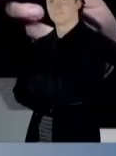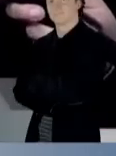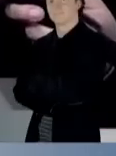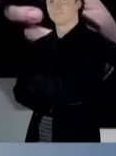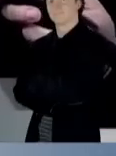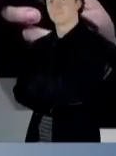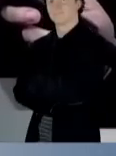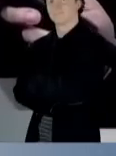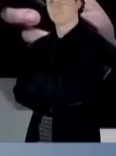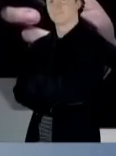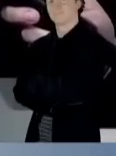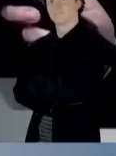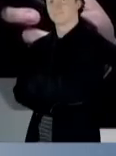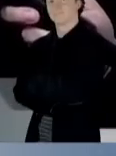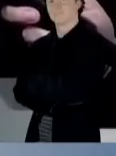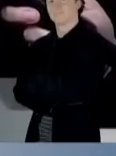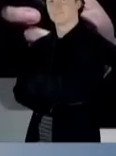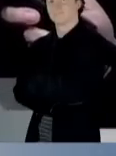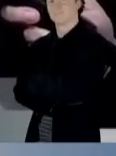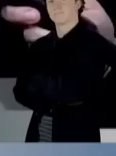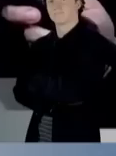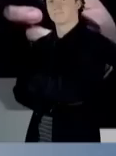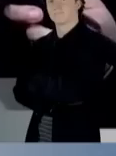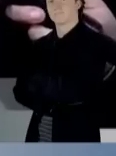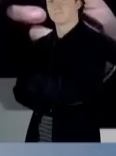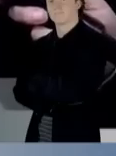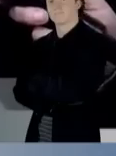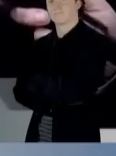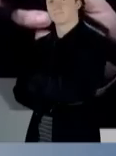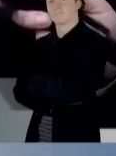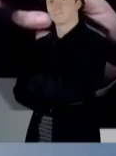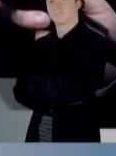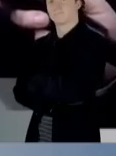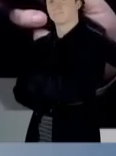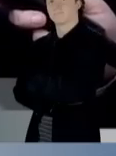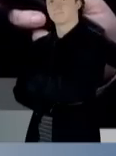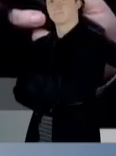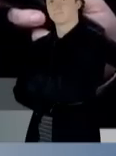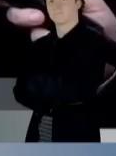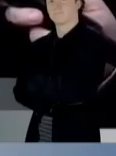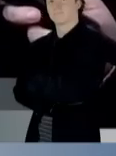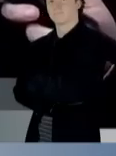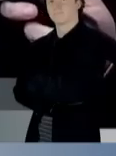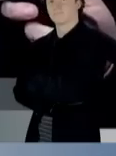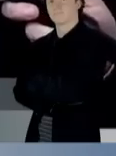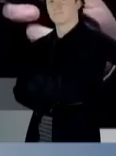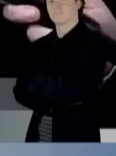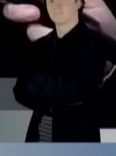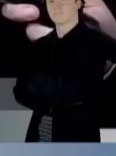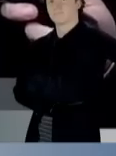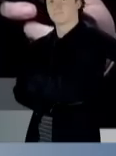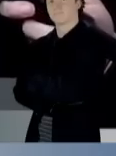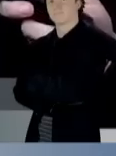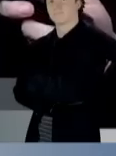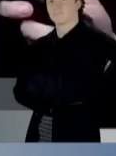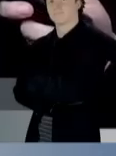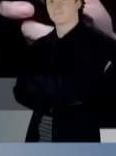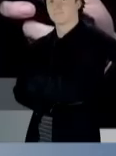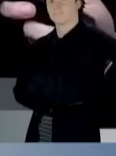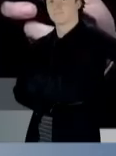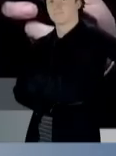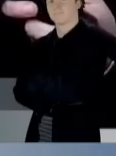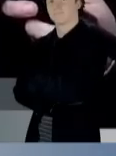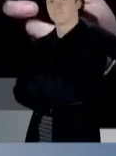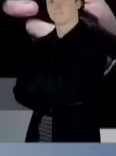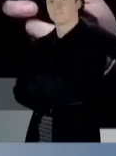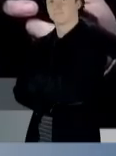igualdad digamos de crítica tendría que ser eso no sino yo creo que no bueno es la mezquindad política Eso es lo que quiero decir a ver yo